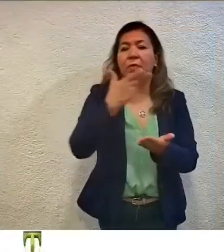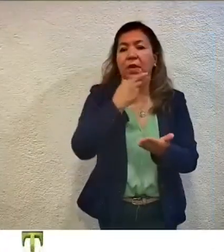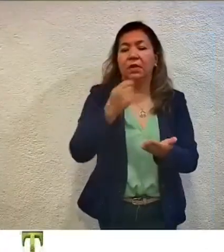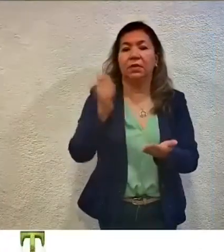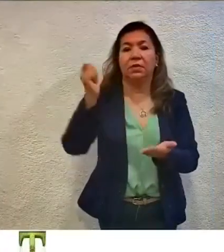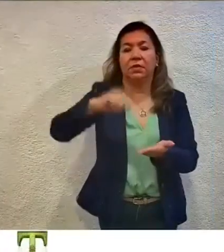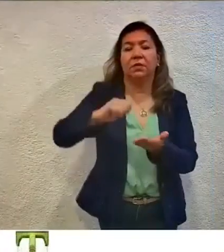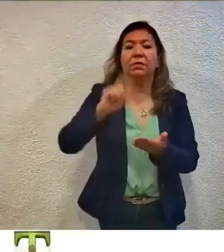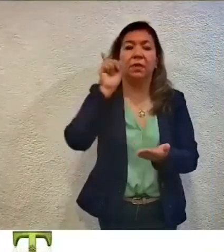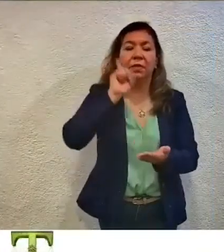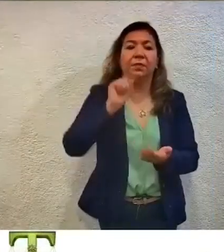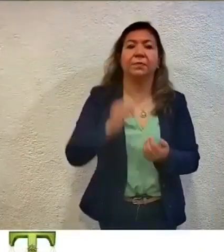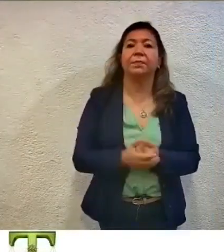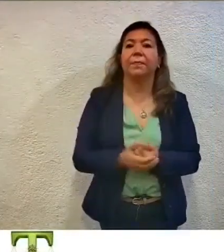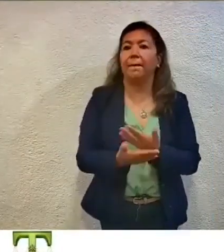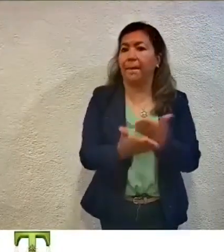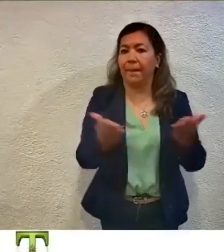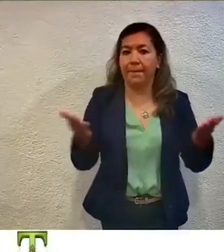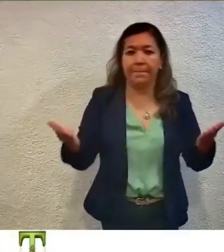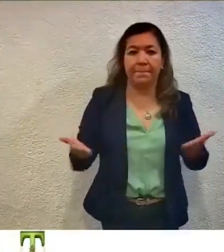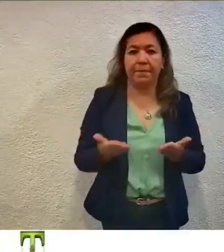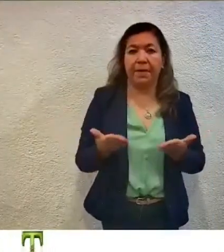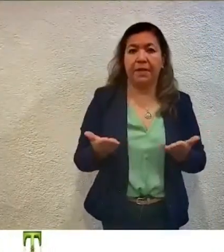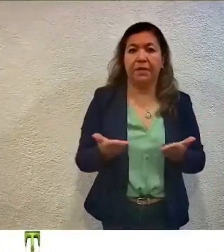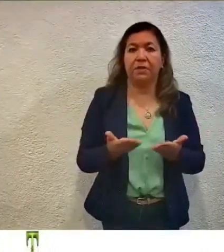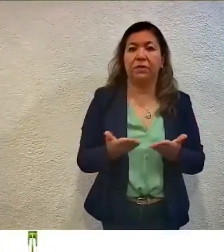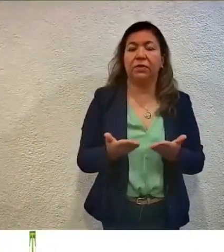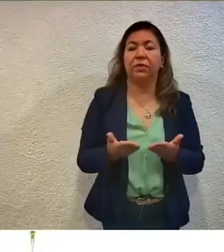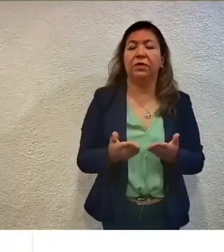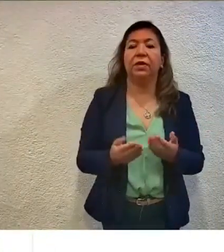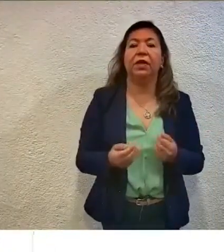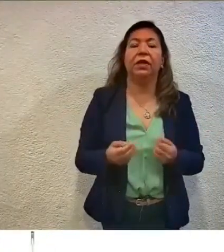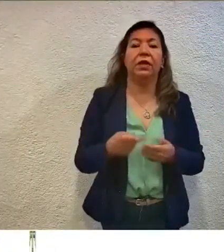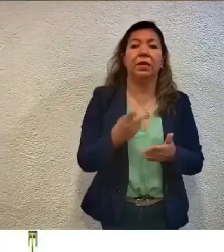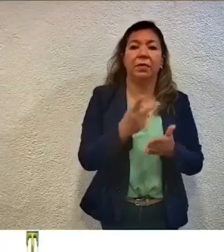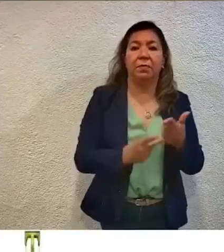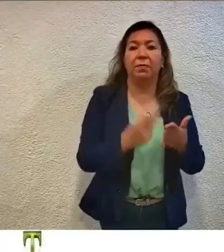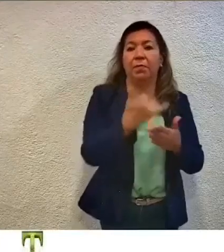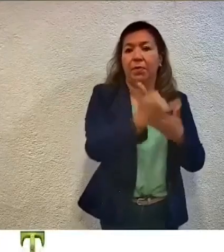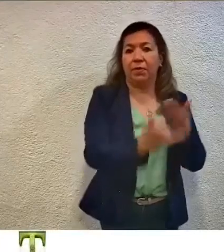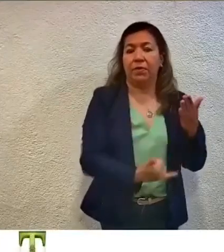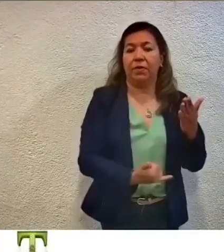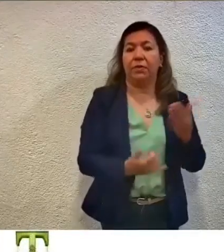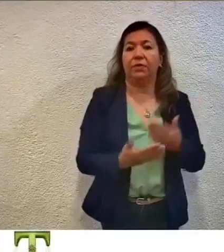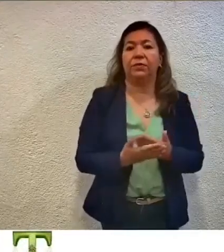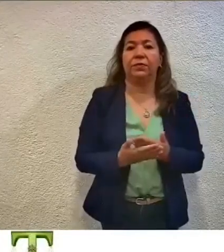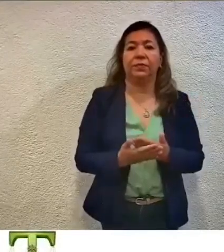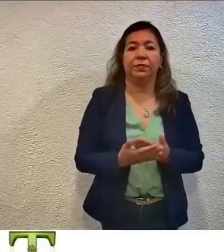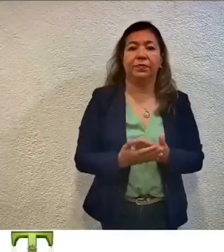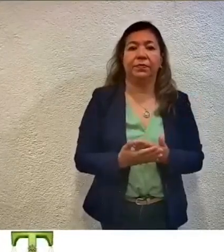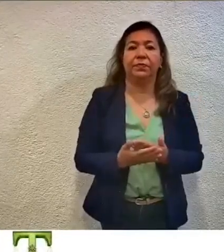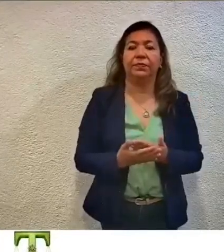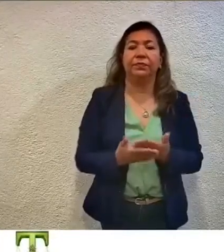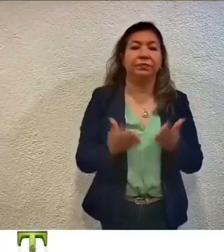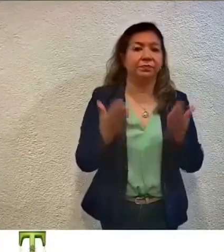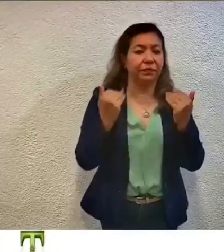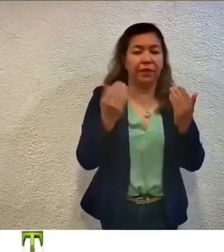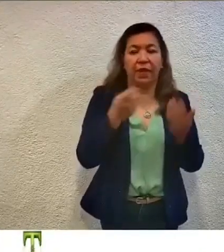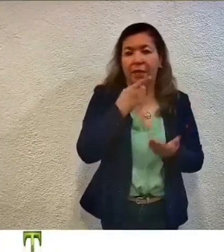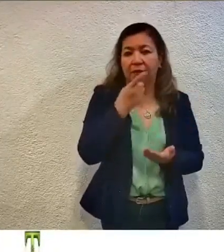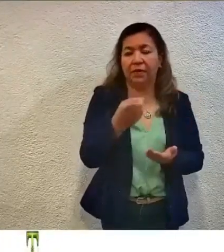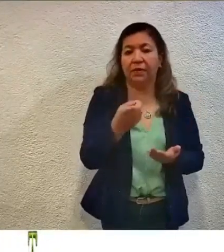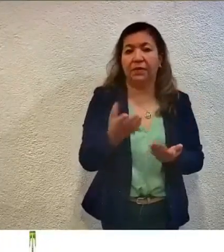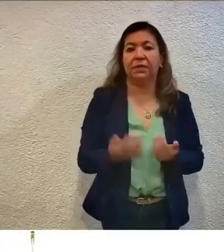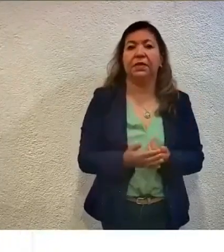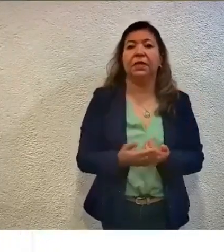magistradas, magistrado. Gracias, secretaria. Magistradas, magistrado, está a nuestra consideración el proyecto del que se ha dado cuenta.